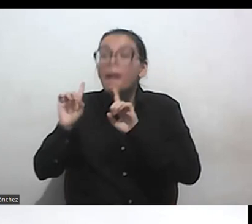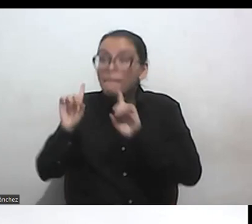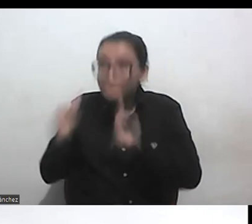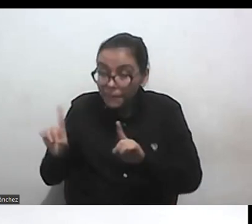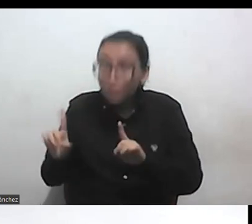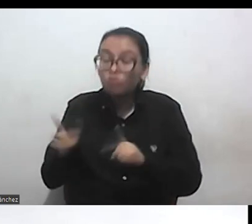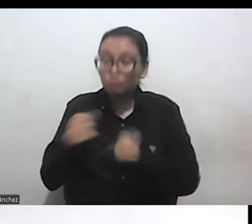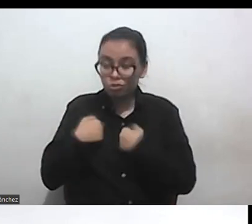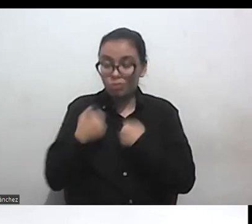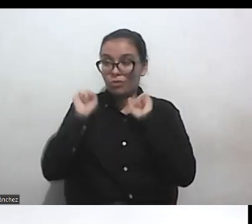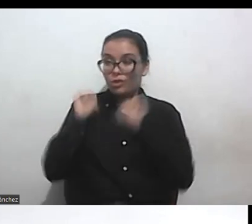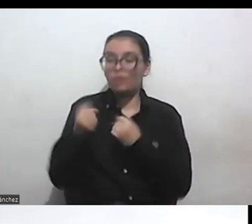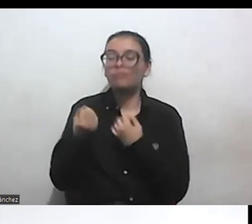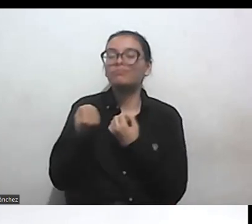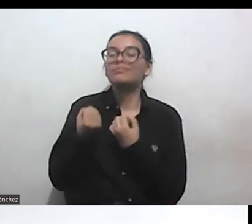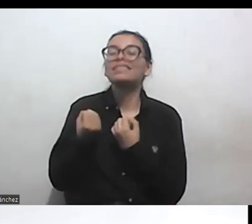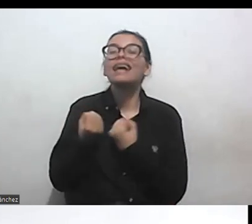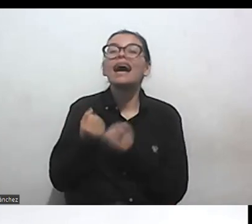es